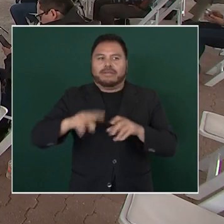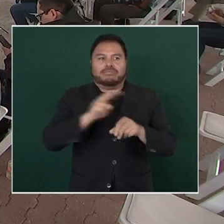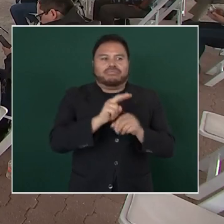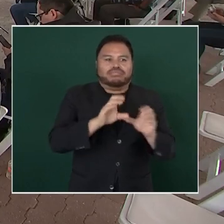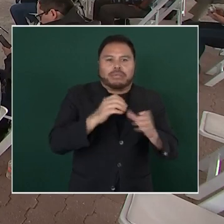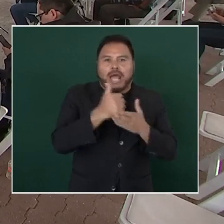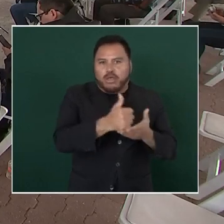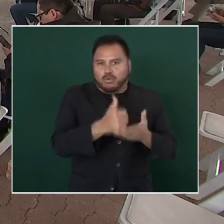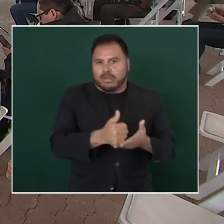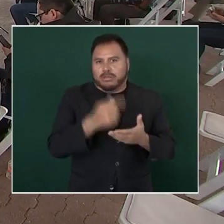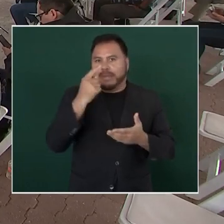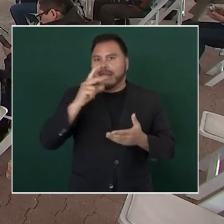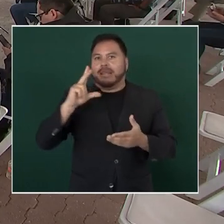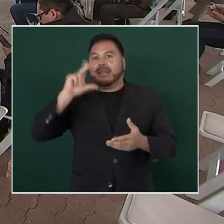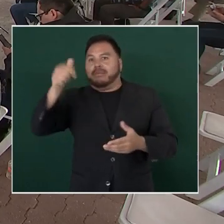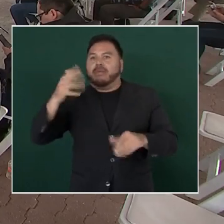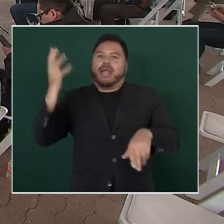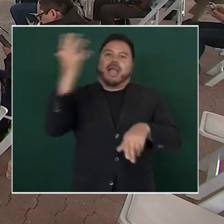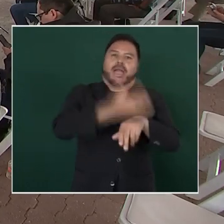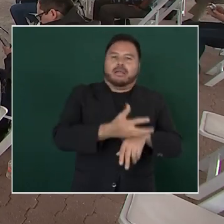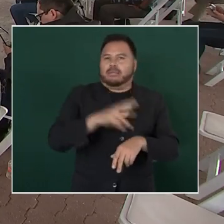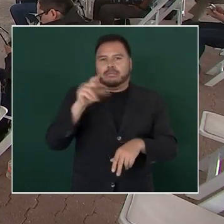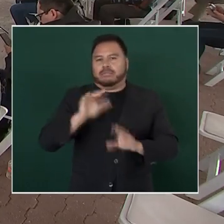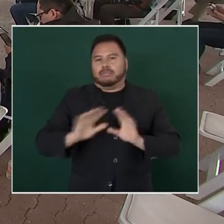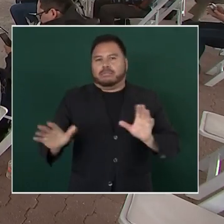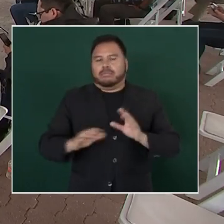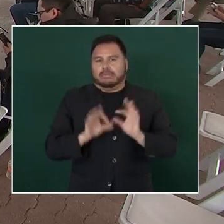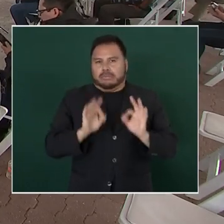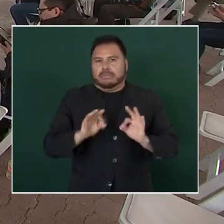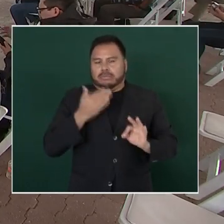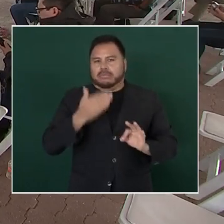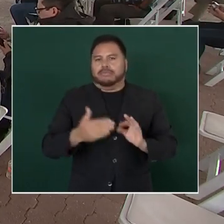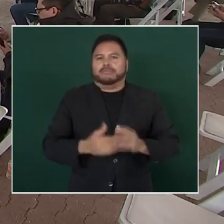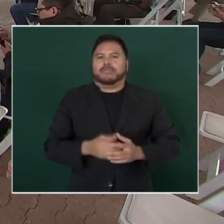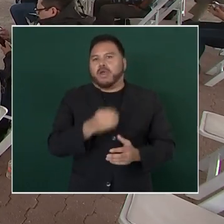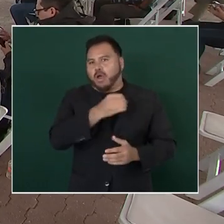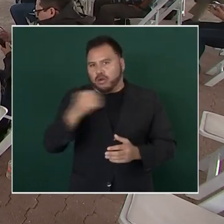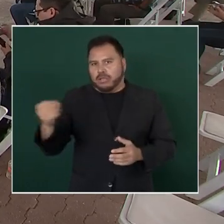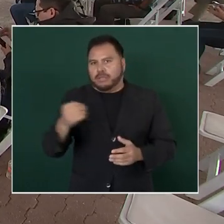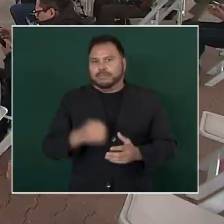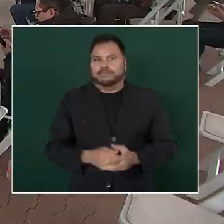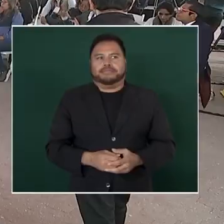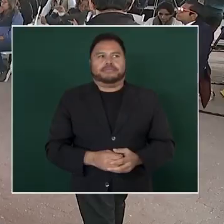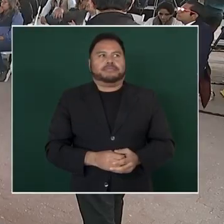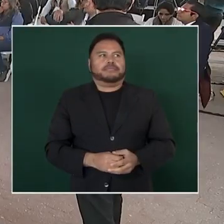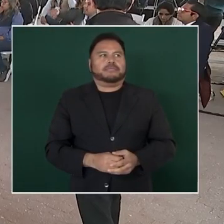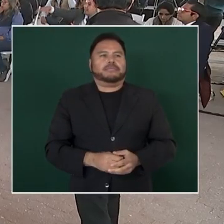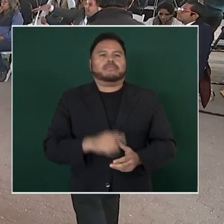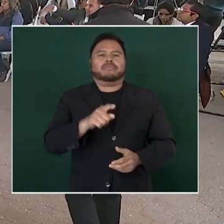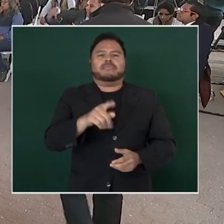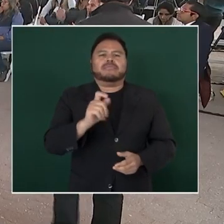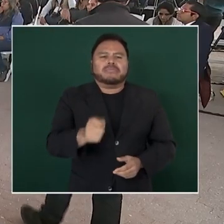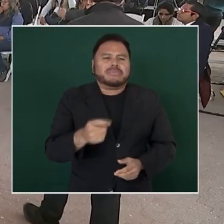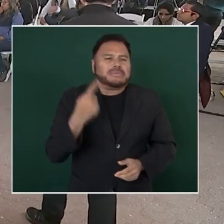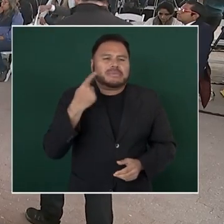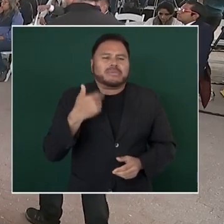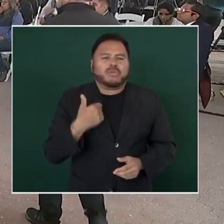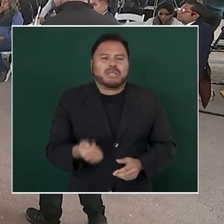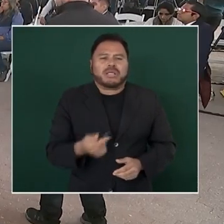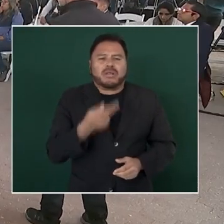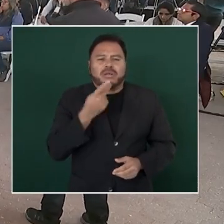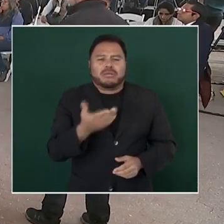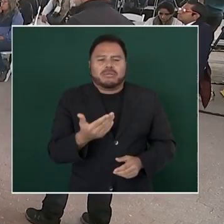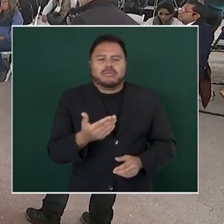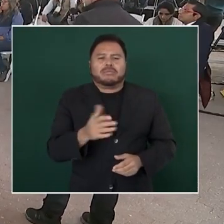¿Se podría reducir el espectro de la veda de pesca? No te entiendo, perdón. ¿Se podría reducir el polígono?